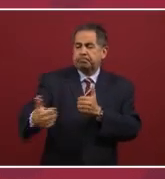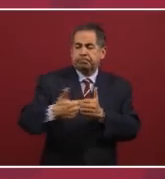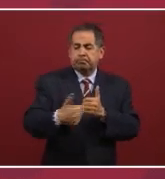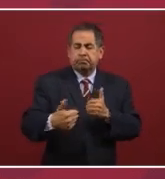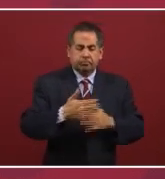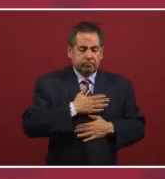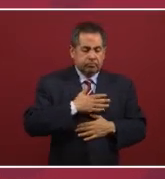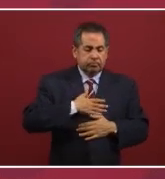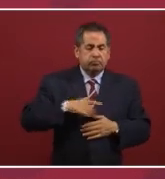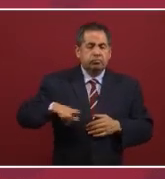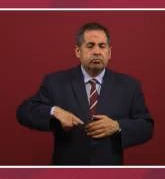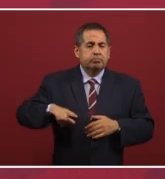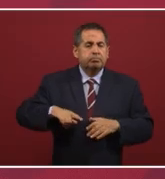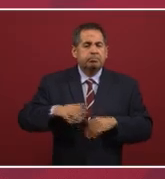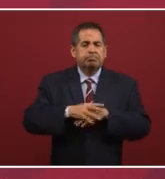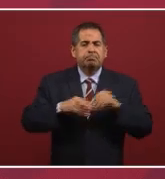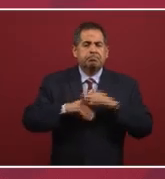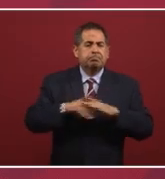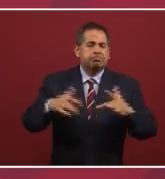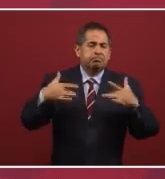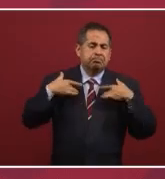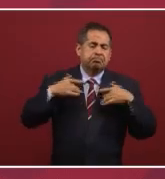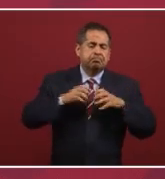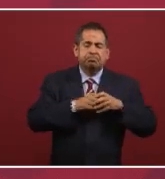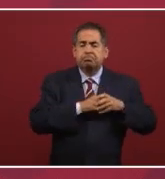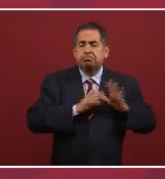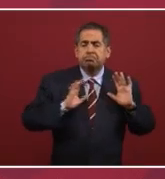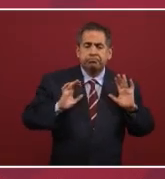Estado, también en discurso,